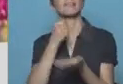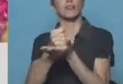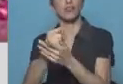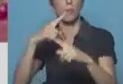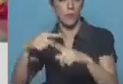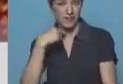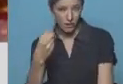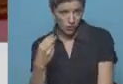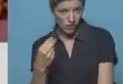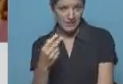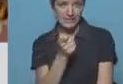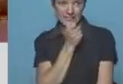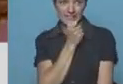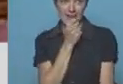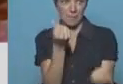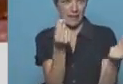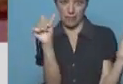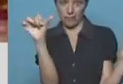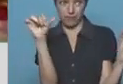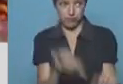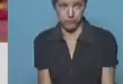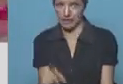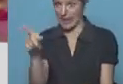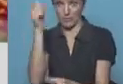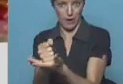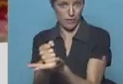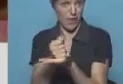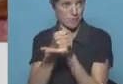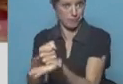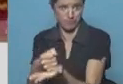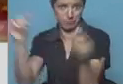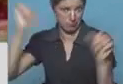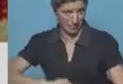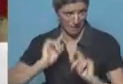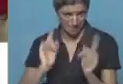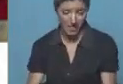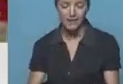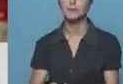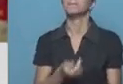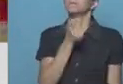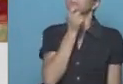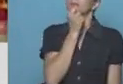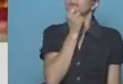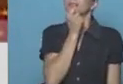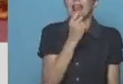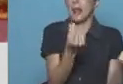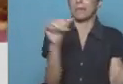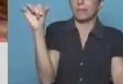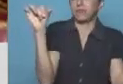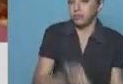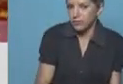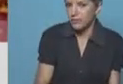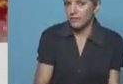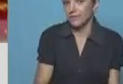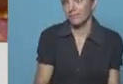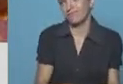la licúa. La asignación universal con hijo que tiene un método de ajuste por la recaudación, si hay una devaluación brusca,